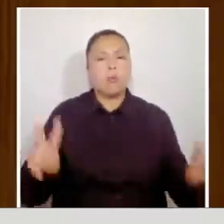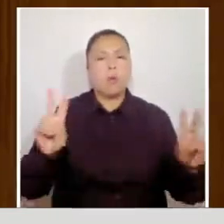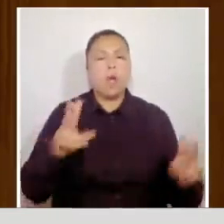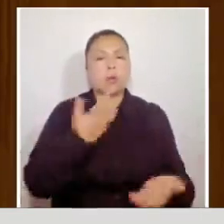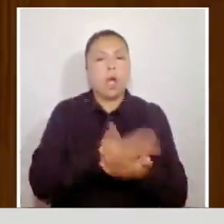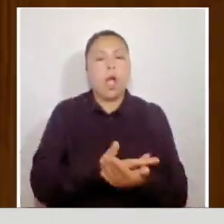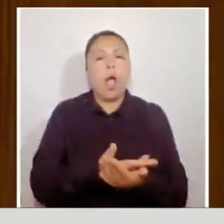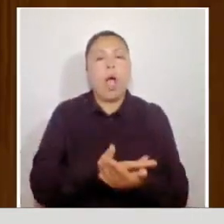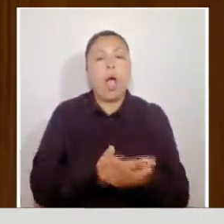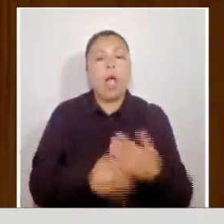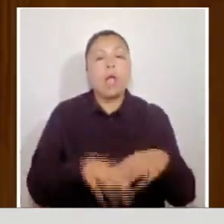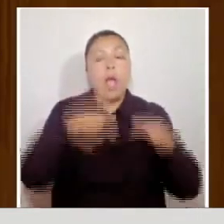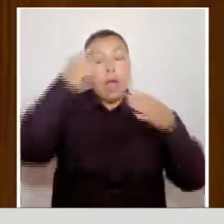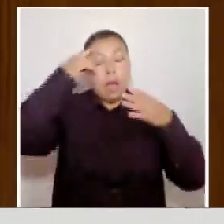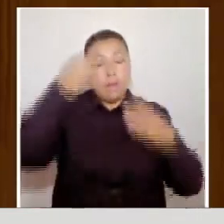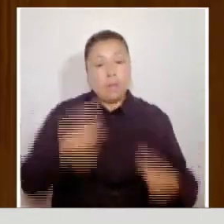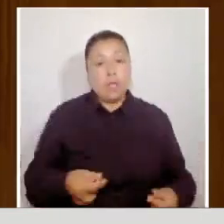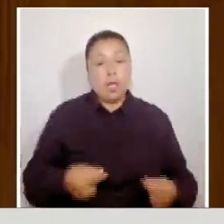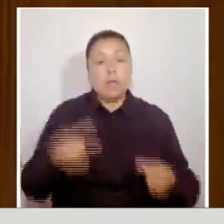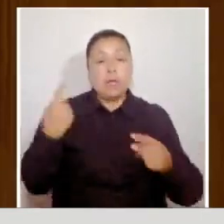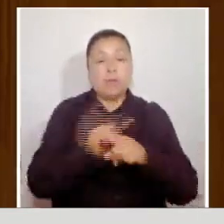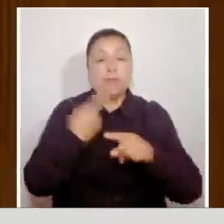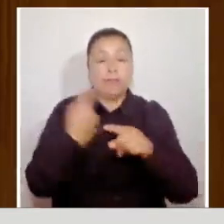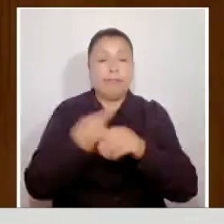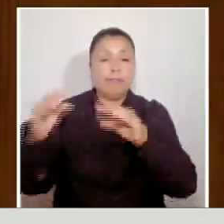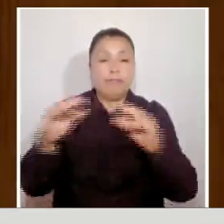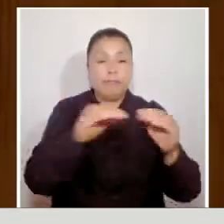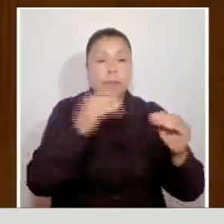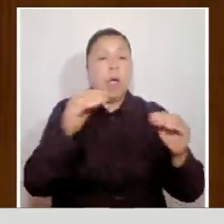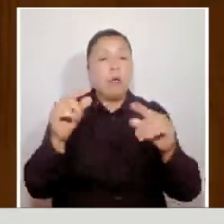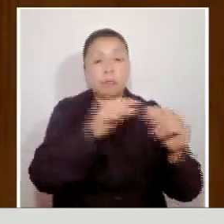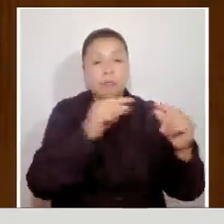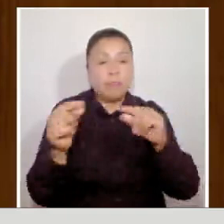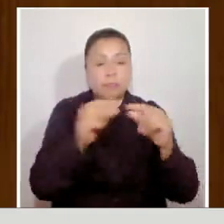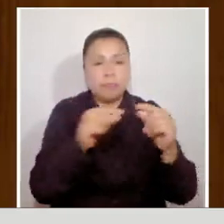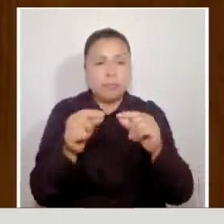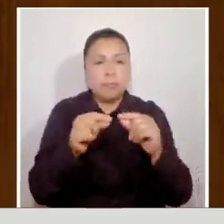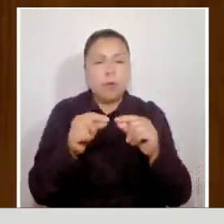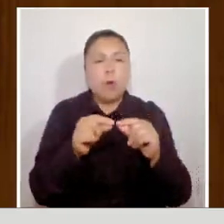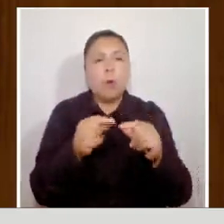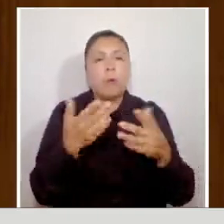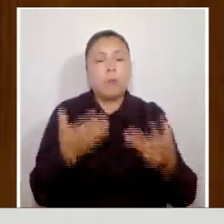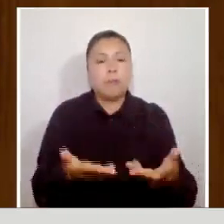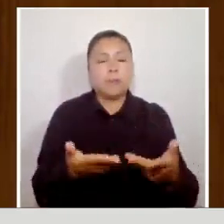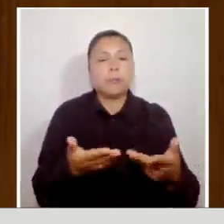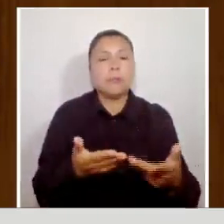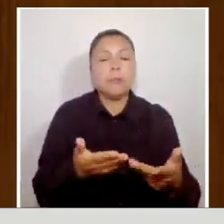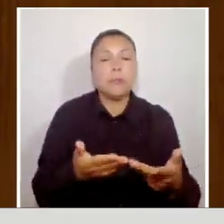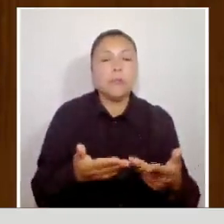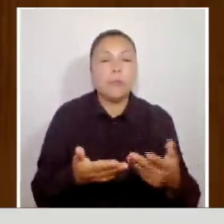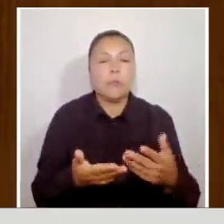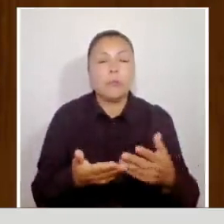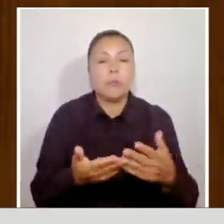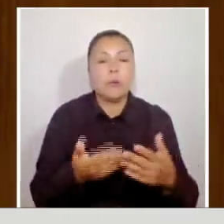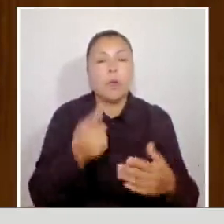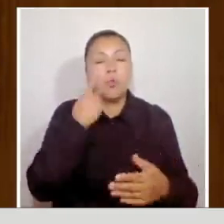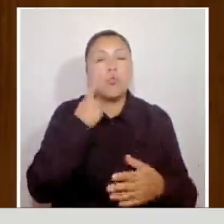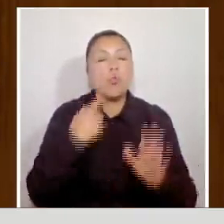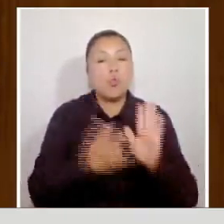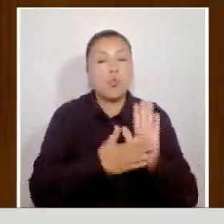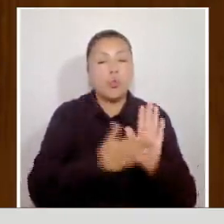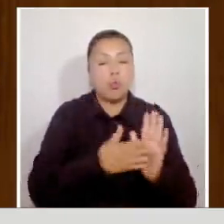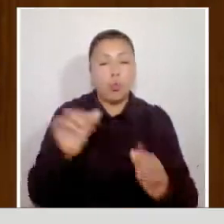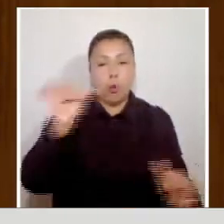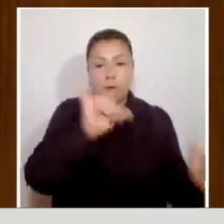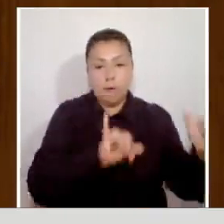especialistas que se permiten discutir su existencia ante una eventual precariedad de la evidencia científica